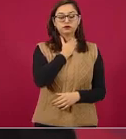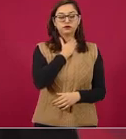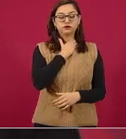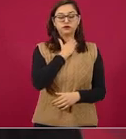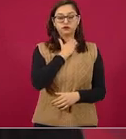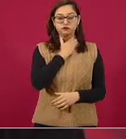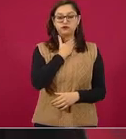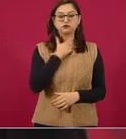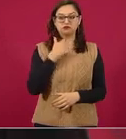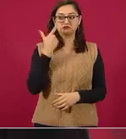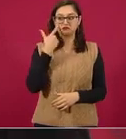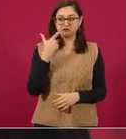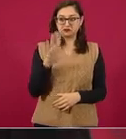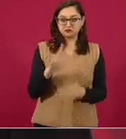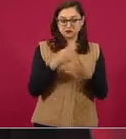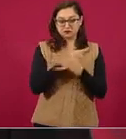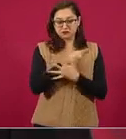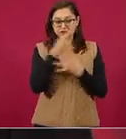elementos,